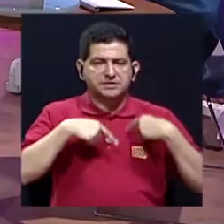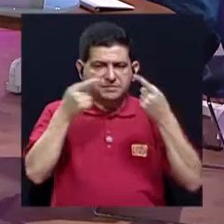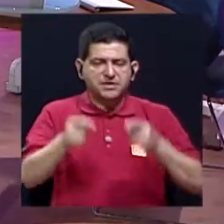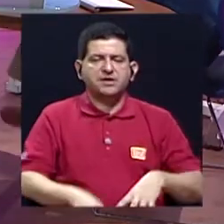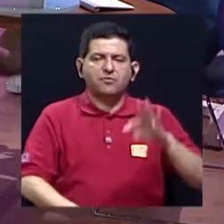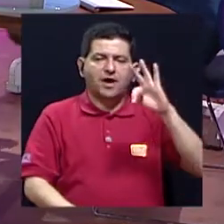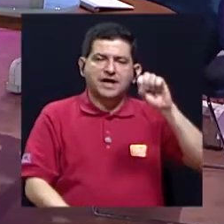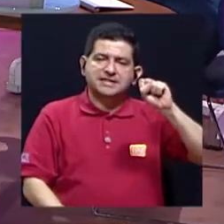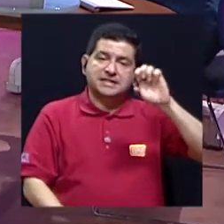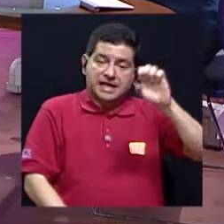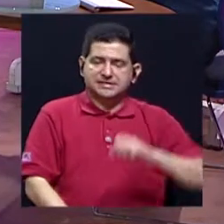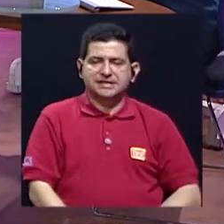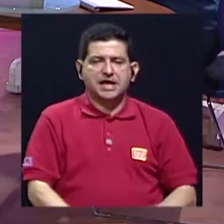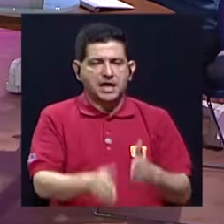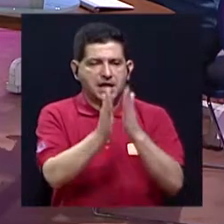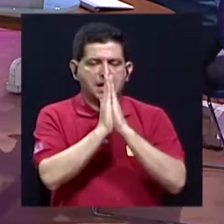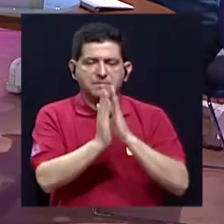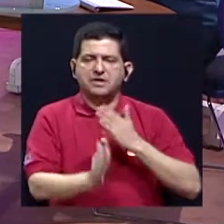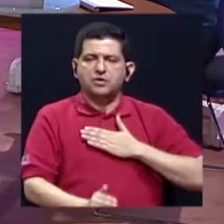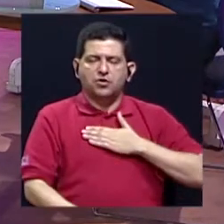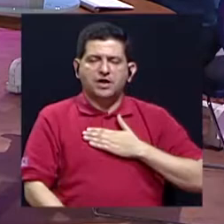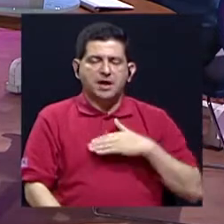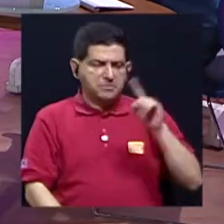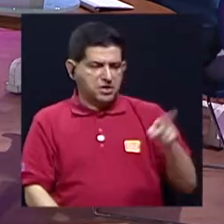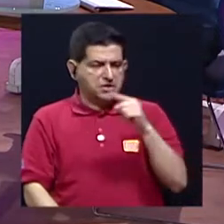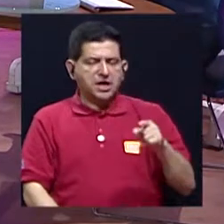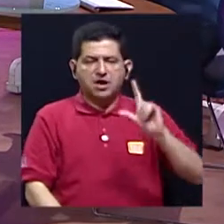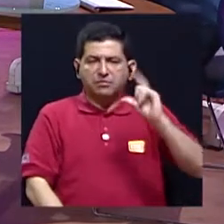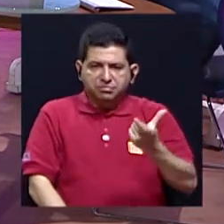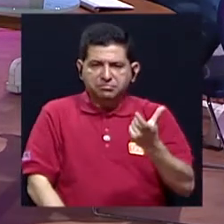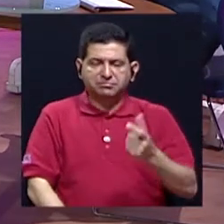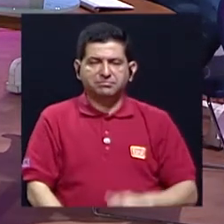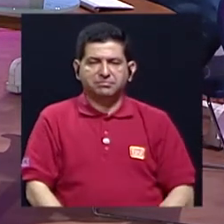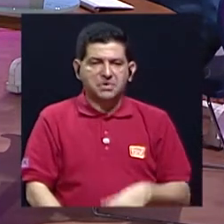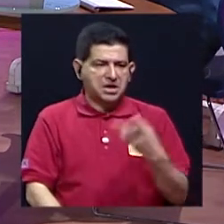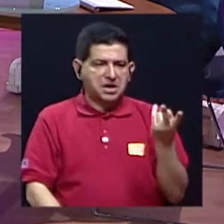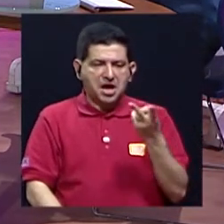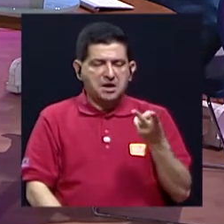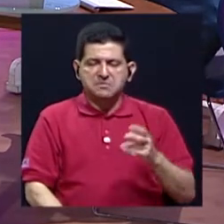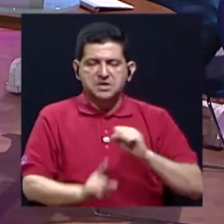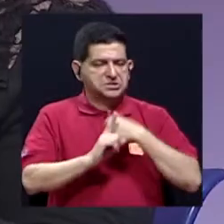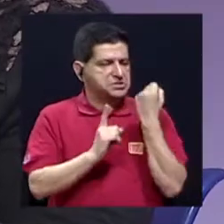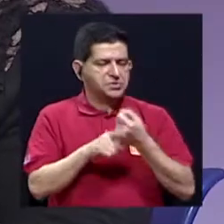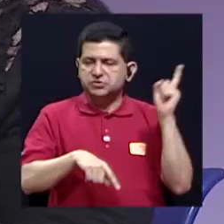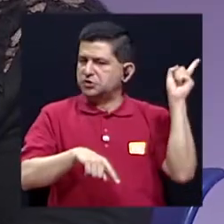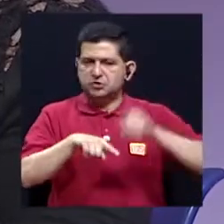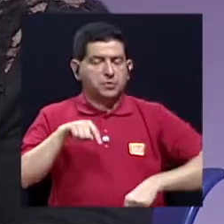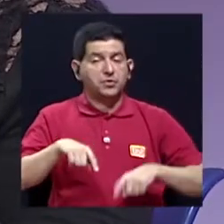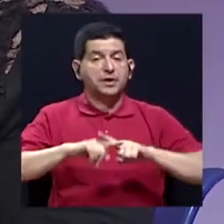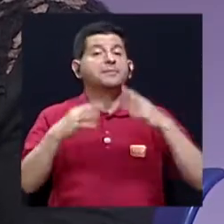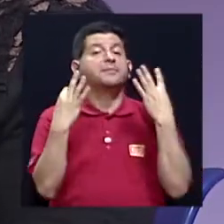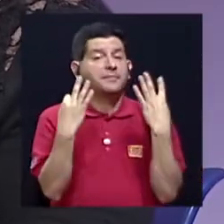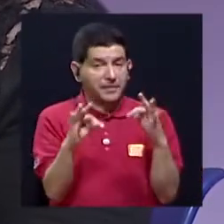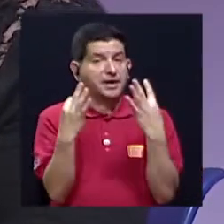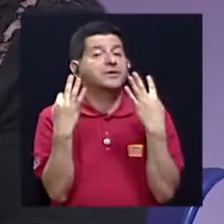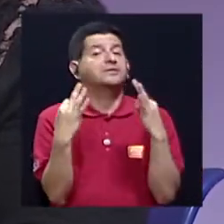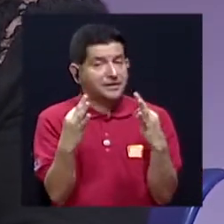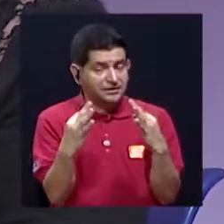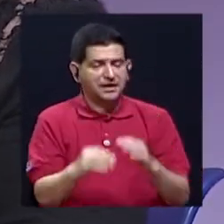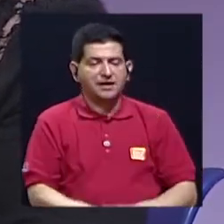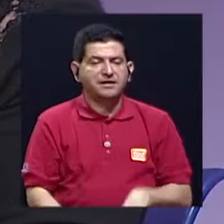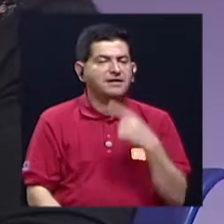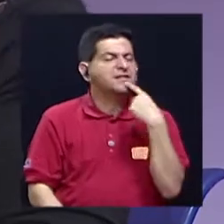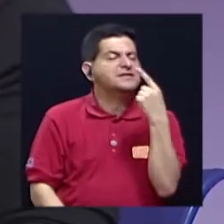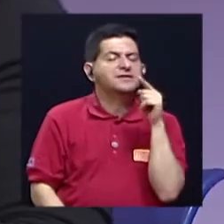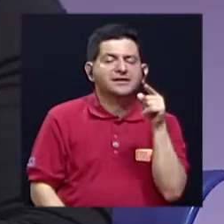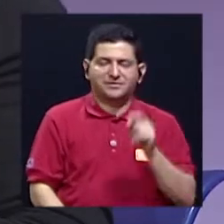Tribunal Supremo de Elecciones y pidió que me quitaran las credenciales. Ninguna de las dos veces lo logró, pero lo intentó, como diciendo, yo voy a ver